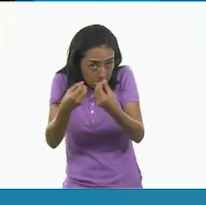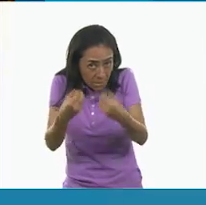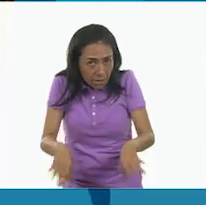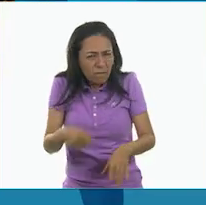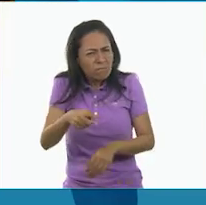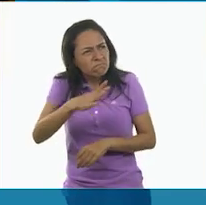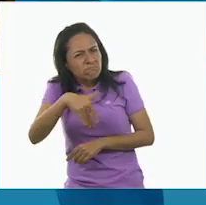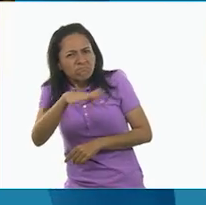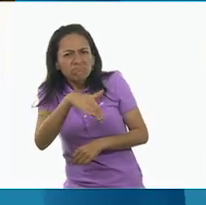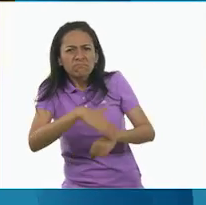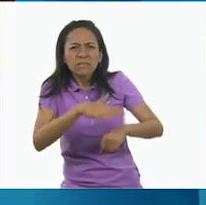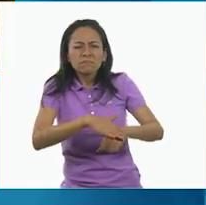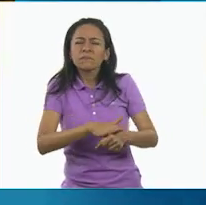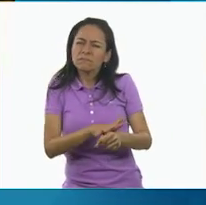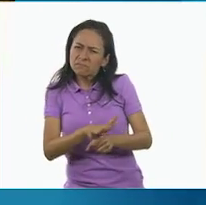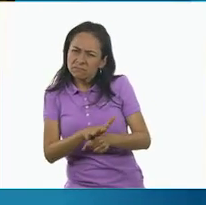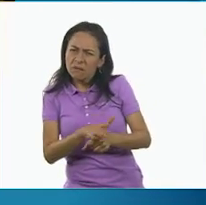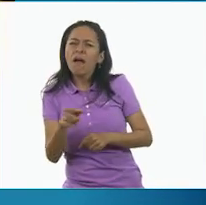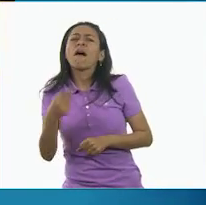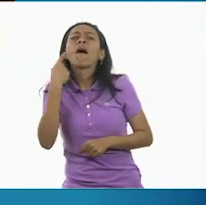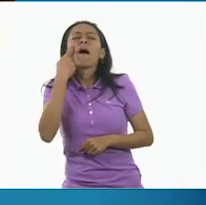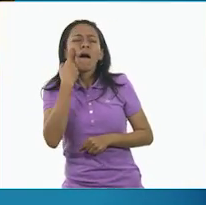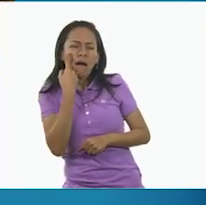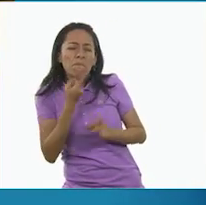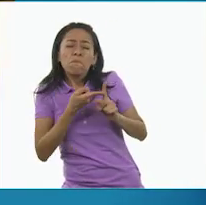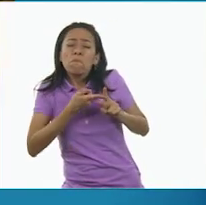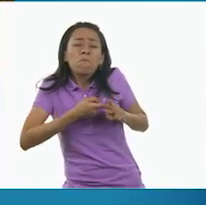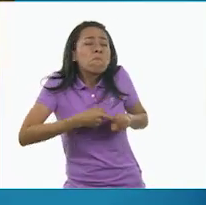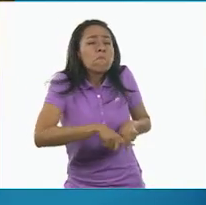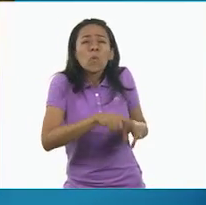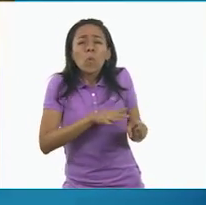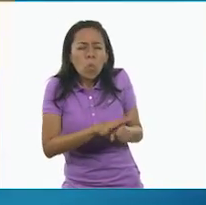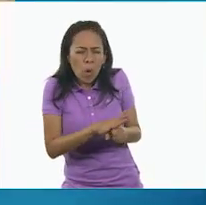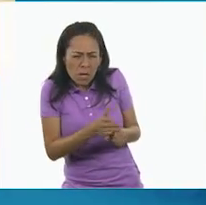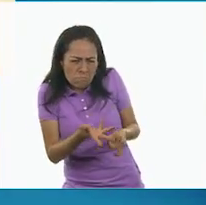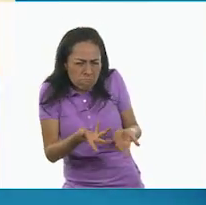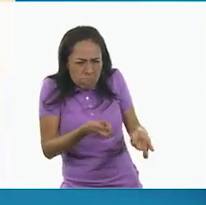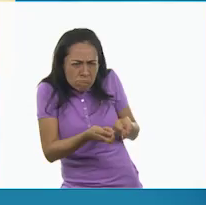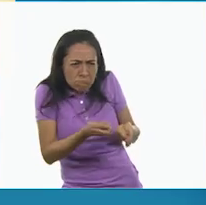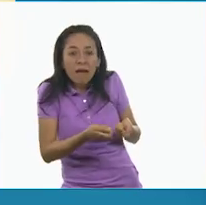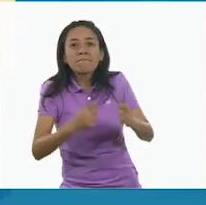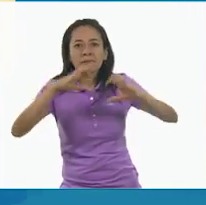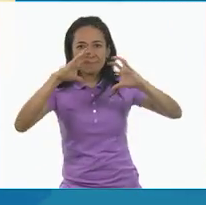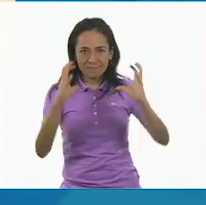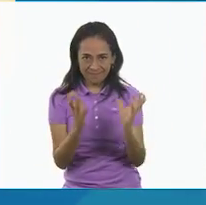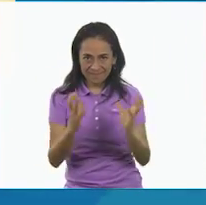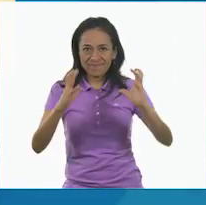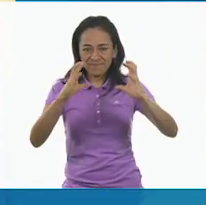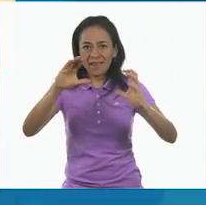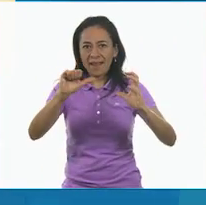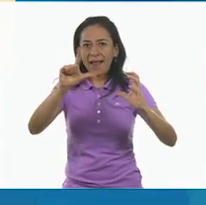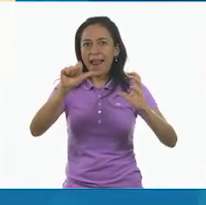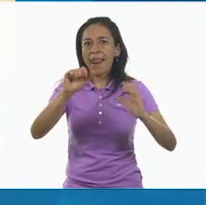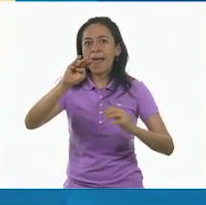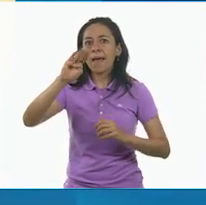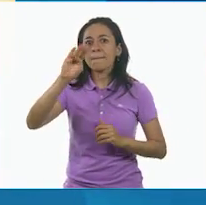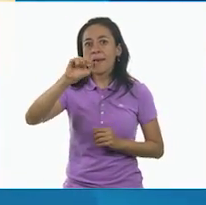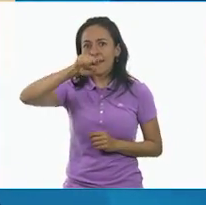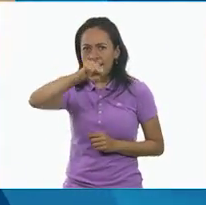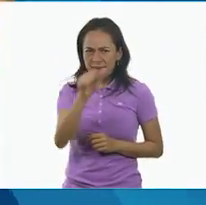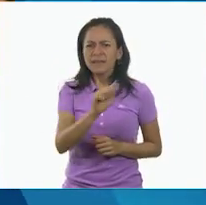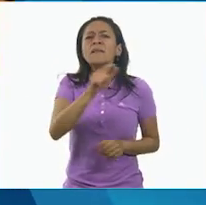los primeros intentos de domesticación de las plantas, como la calabaza, y comenzó la familiarización con el proceso